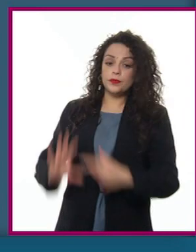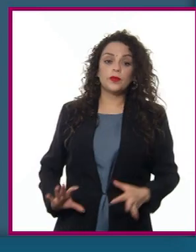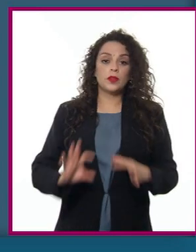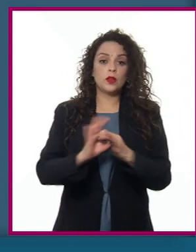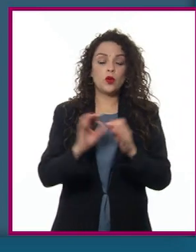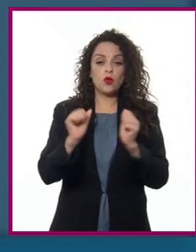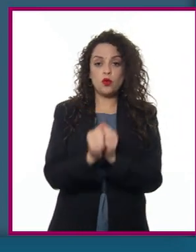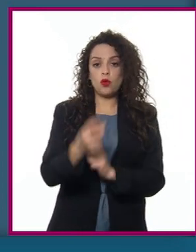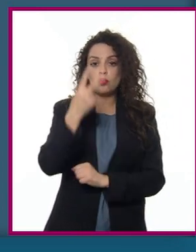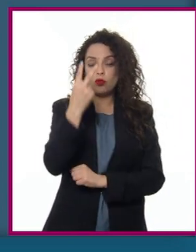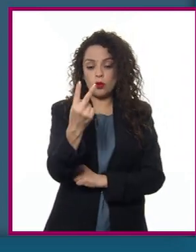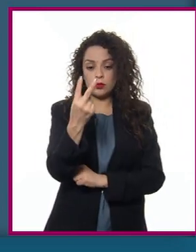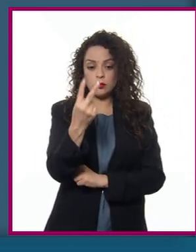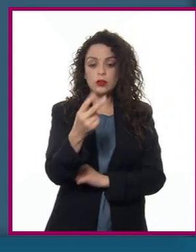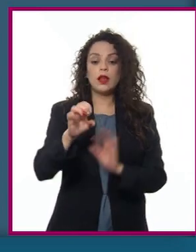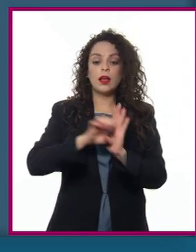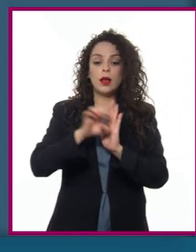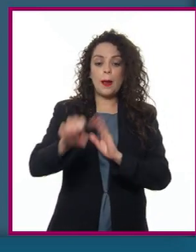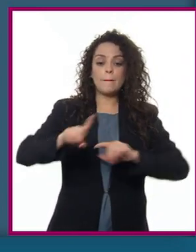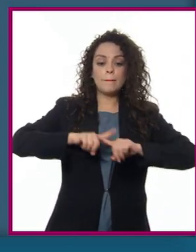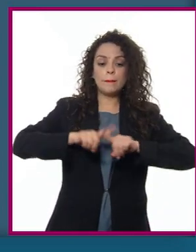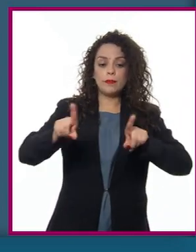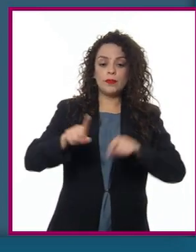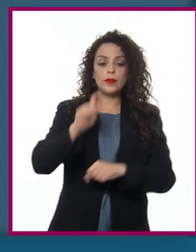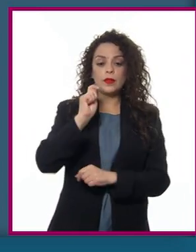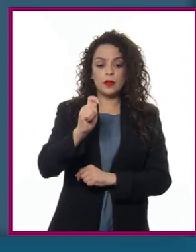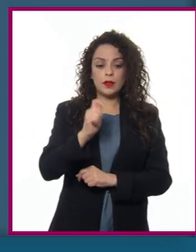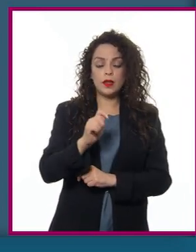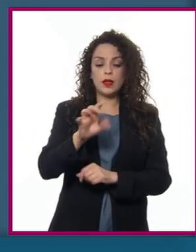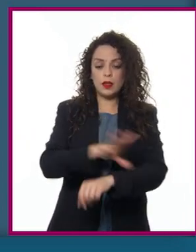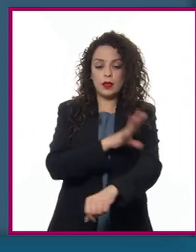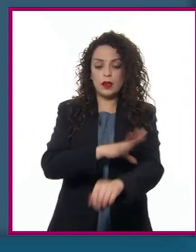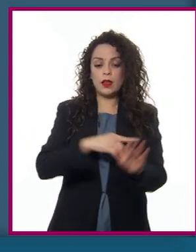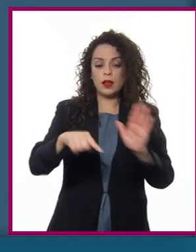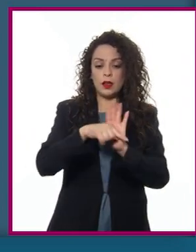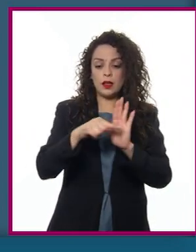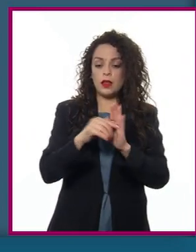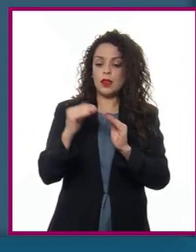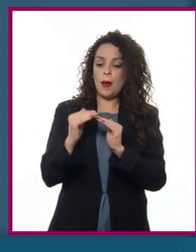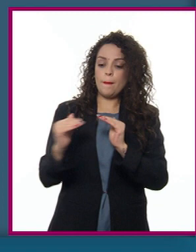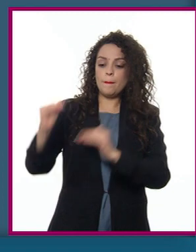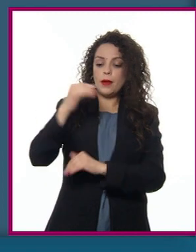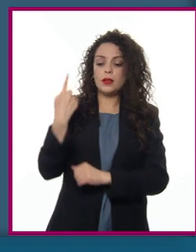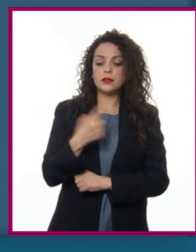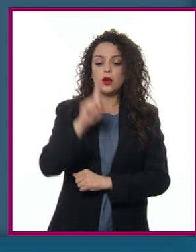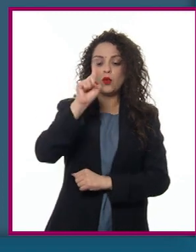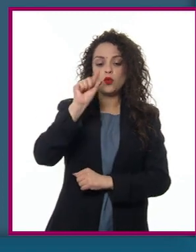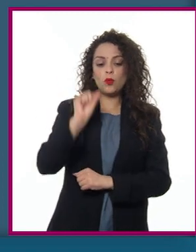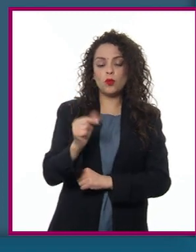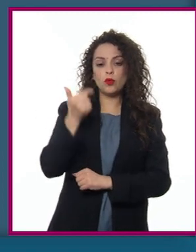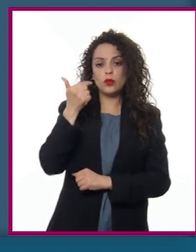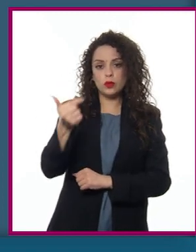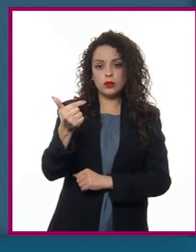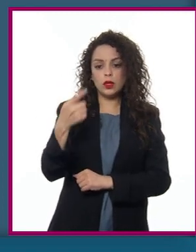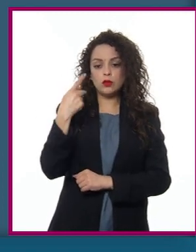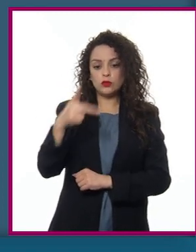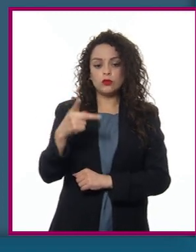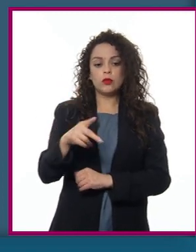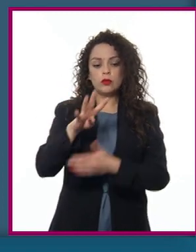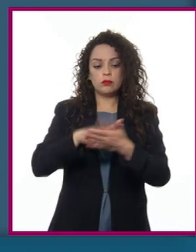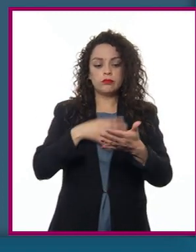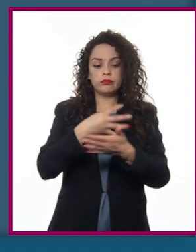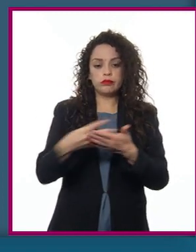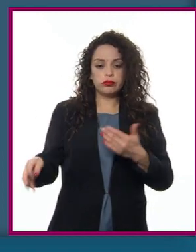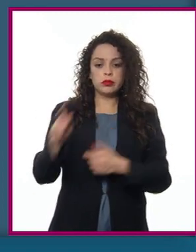dos elementos cuando la diferencia de electronegatividad es mayor a 1.7 en la escala de Pauling. Tal